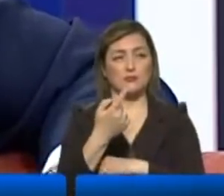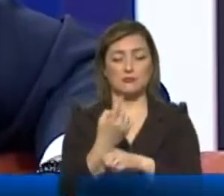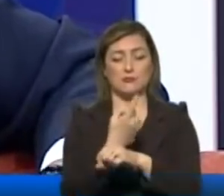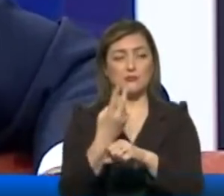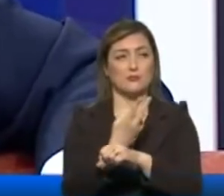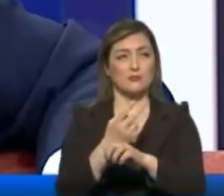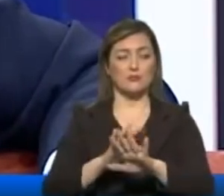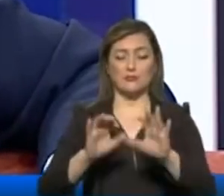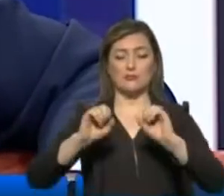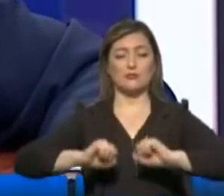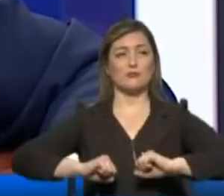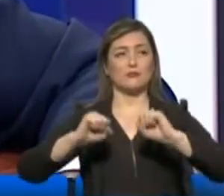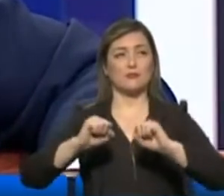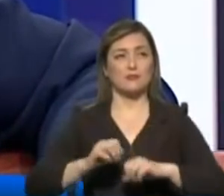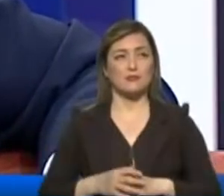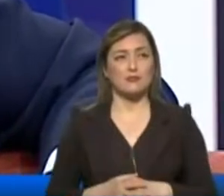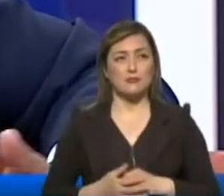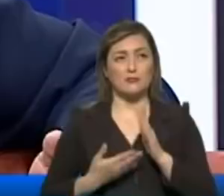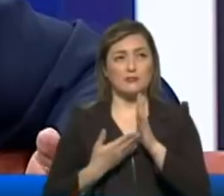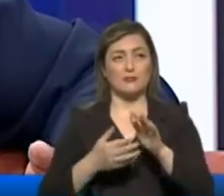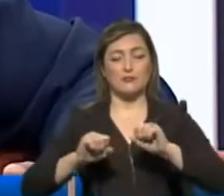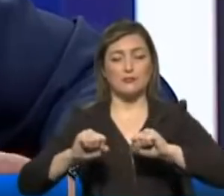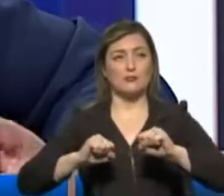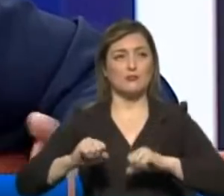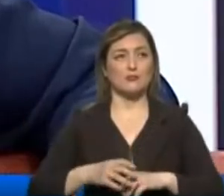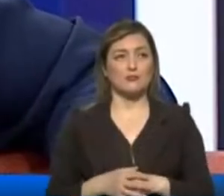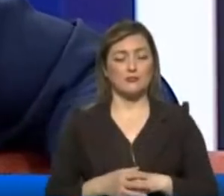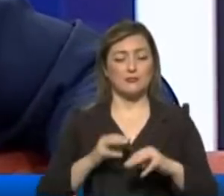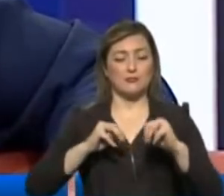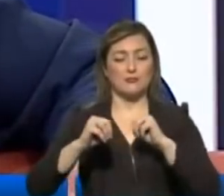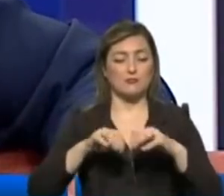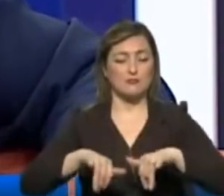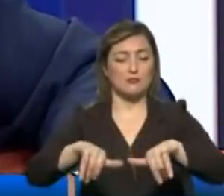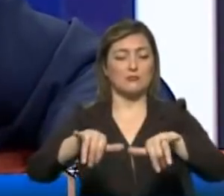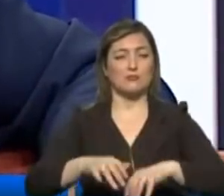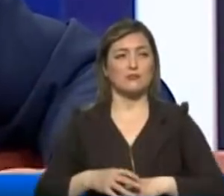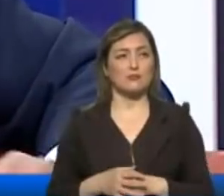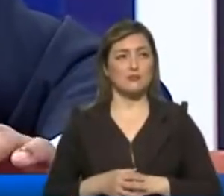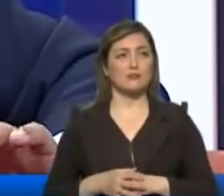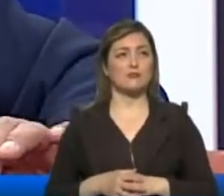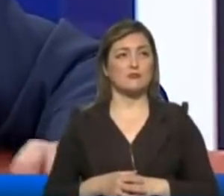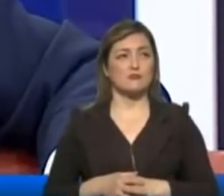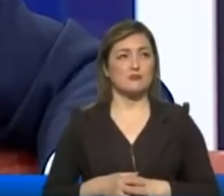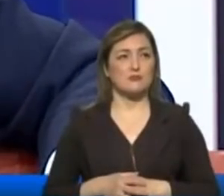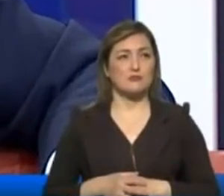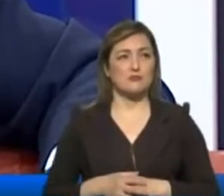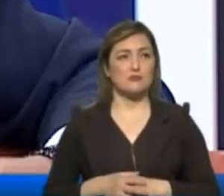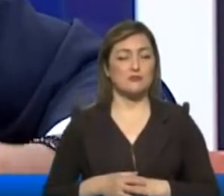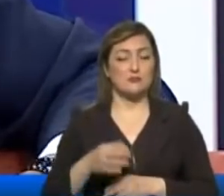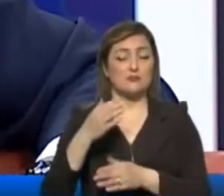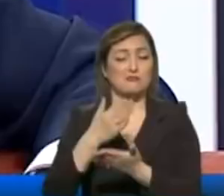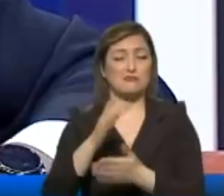horas ya se pueda ratificar el modelo de gestión y que el metro siga su curso, pero ahí no es que se ha